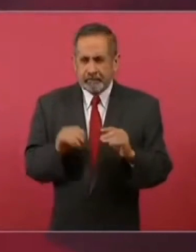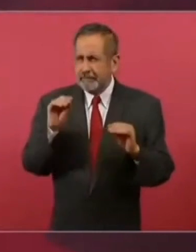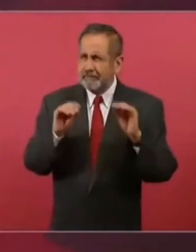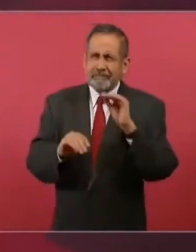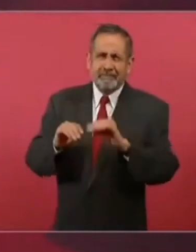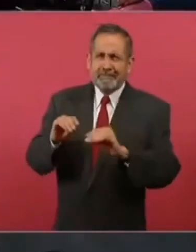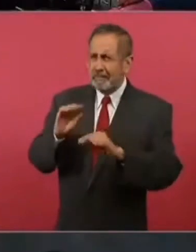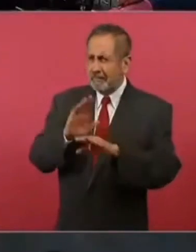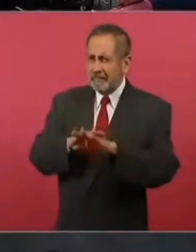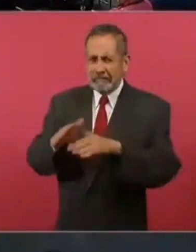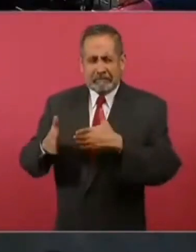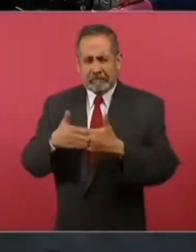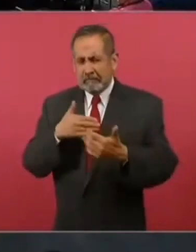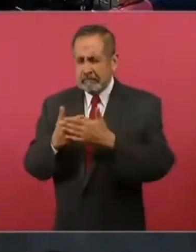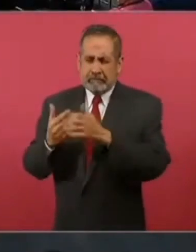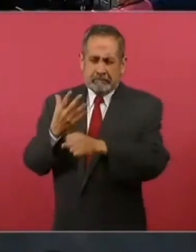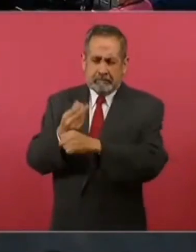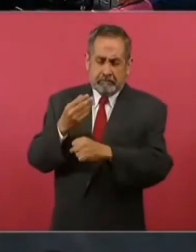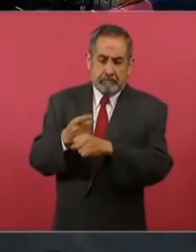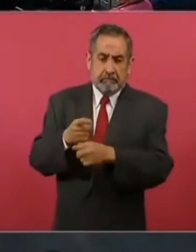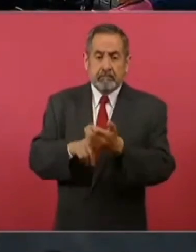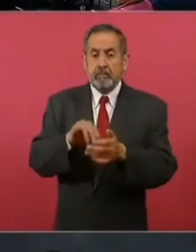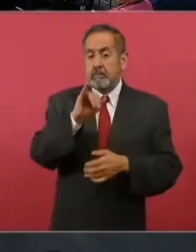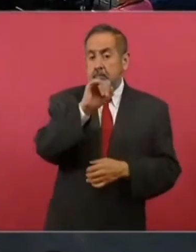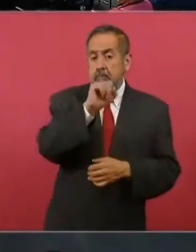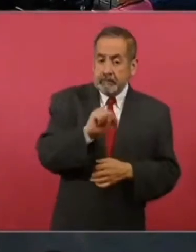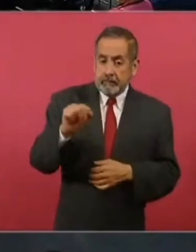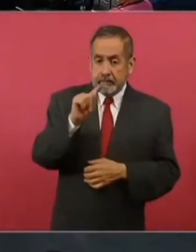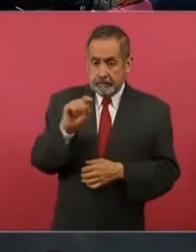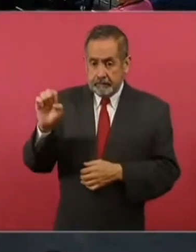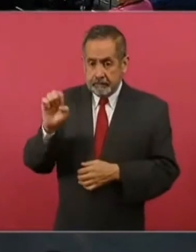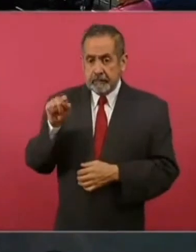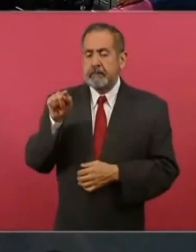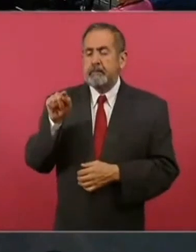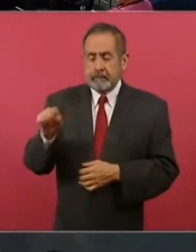equipados, modernos, del ISSSTE.